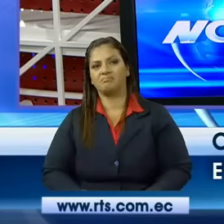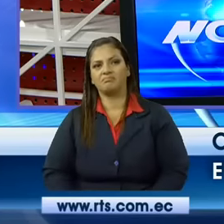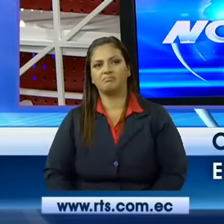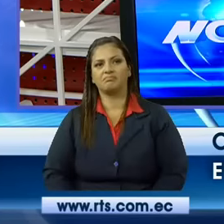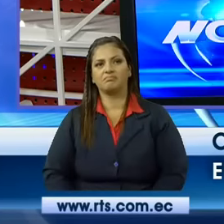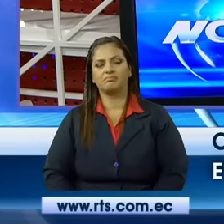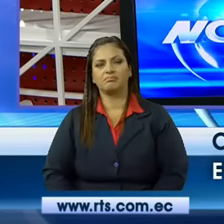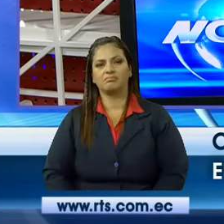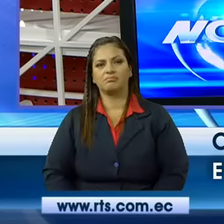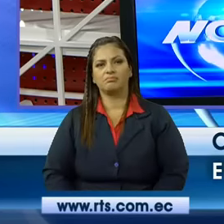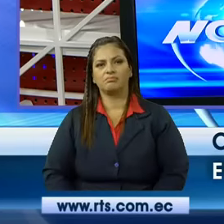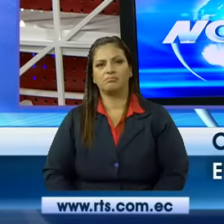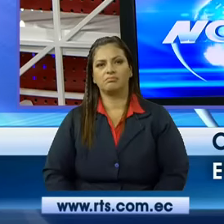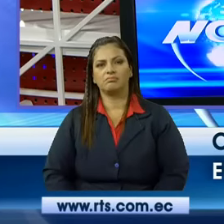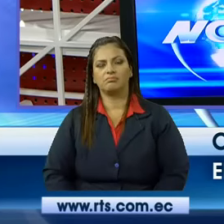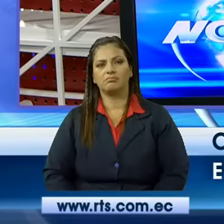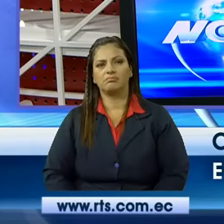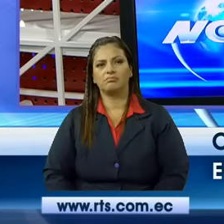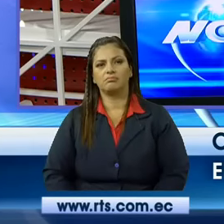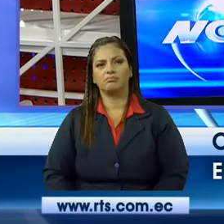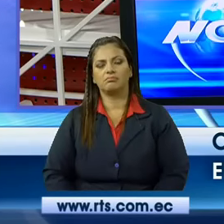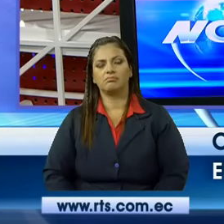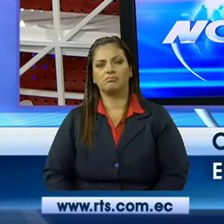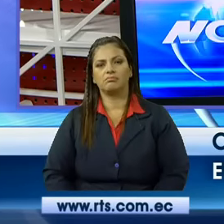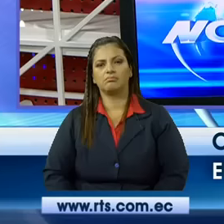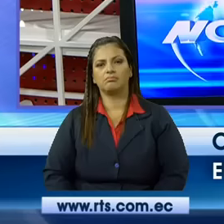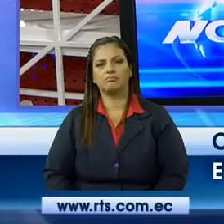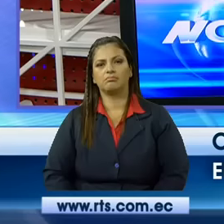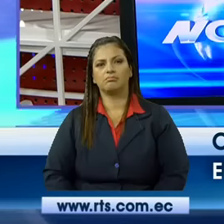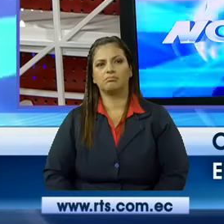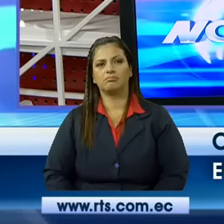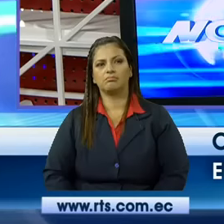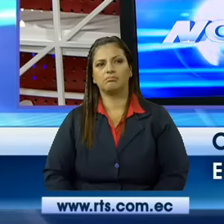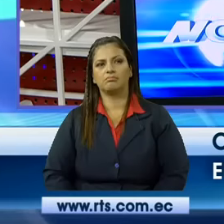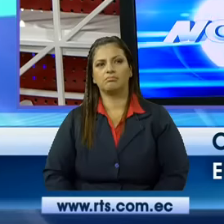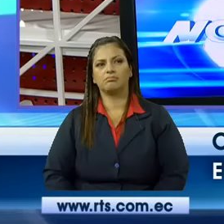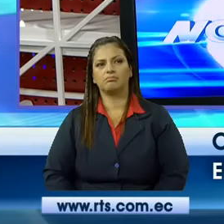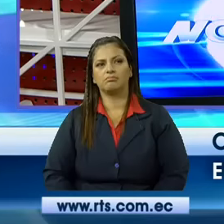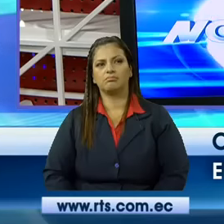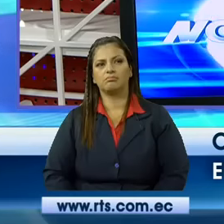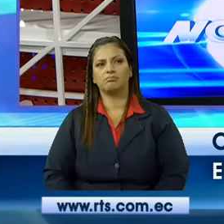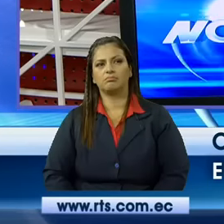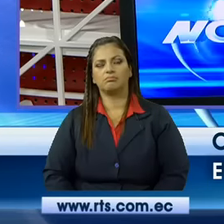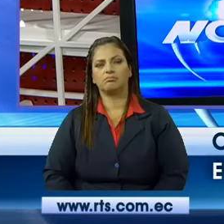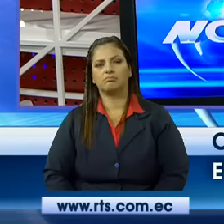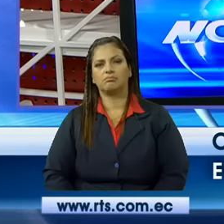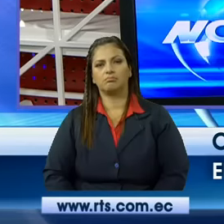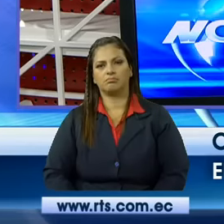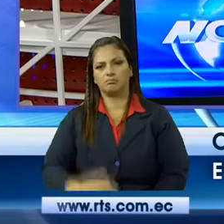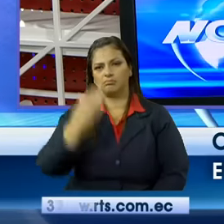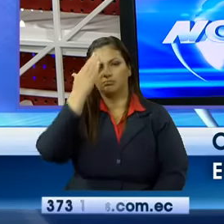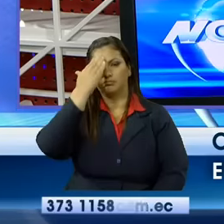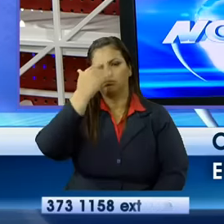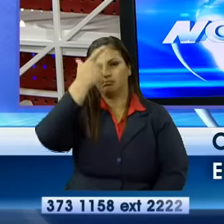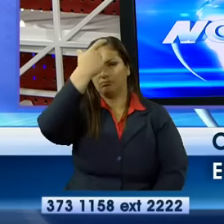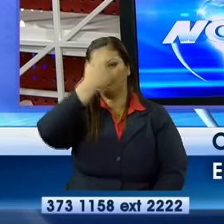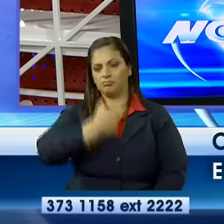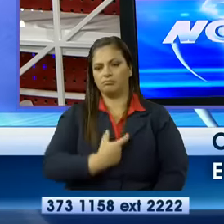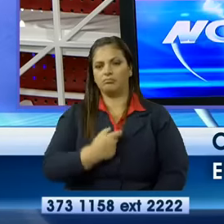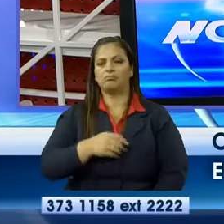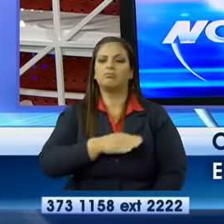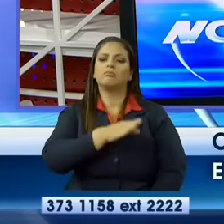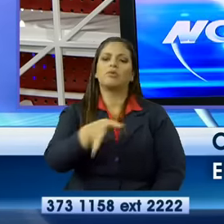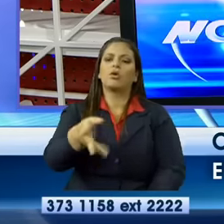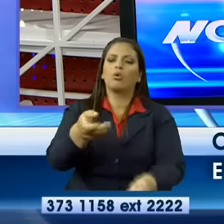Ahora, ellos son los... A ver, el último afectado es el que compra. Claro. Ya, pero ellos